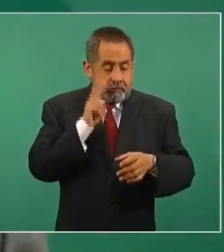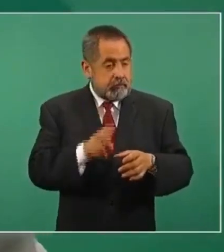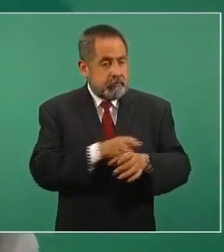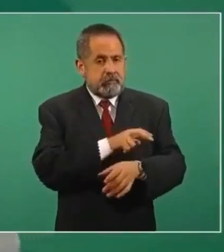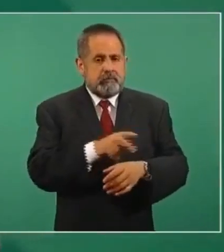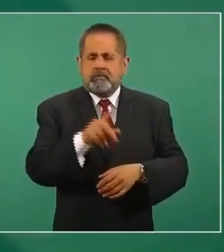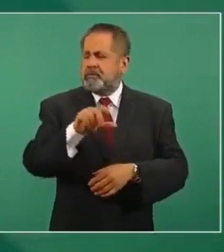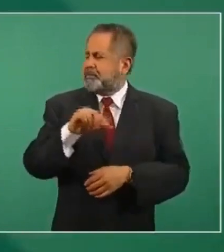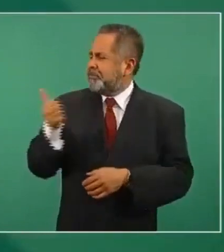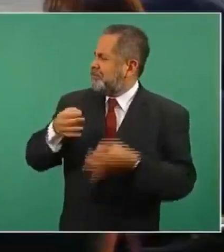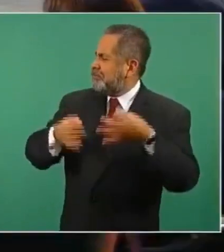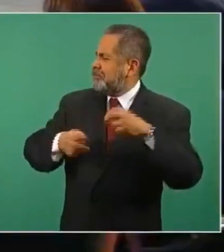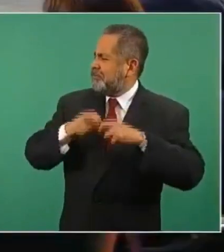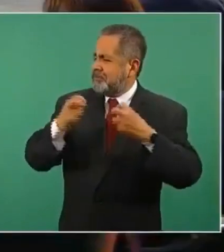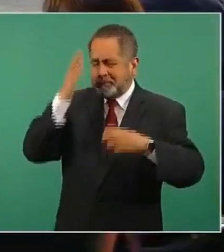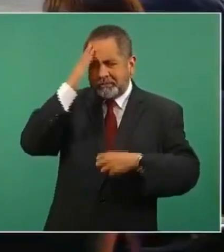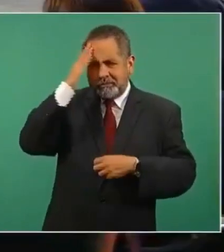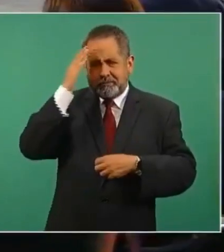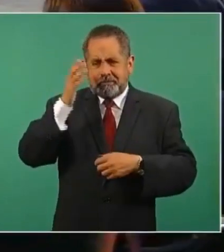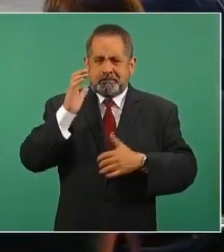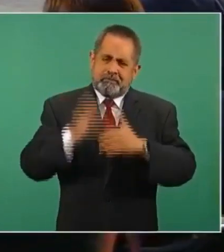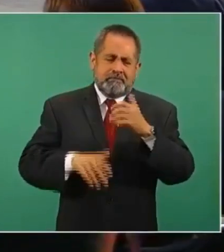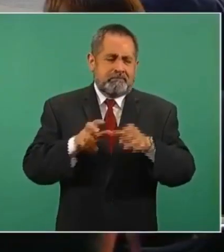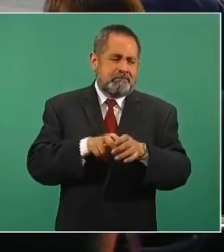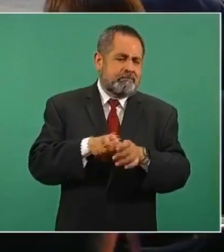¿Qué otro ministro ha salido?